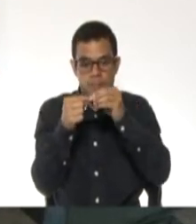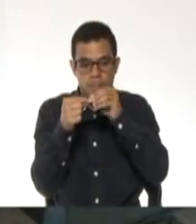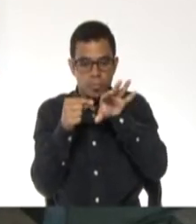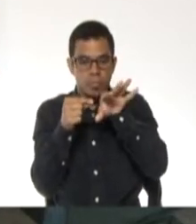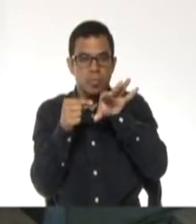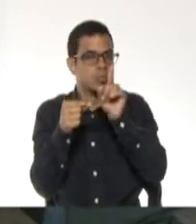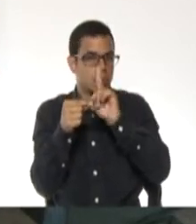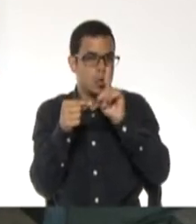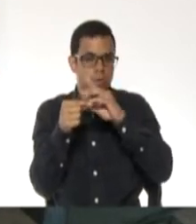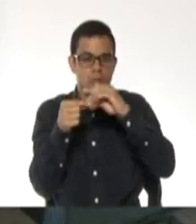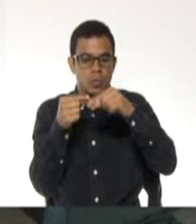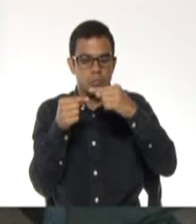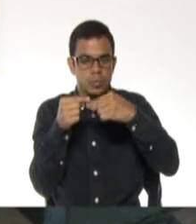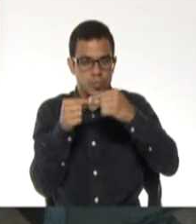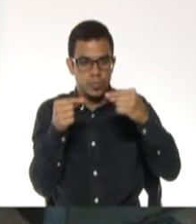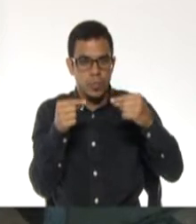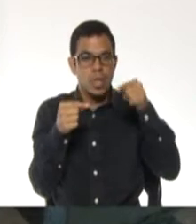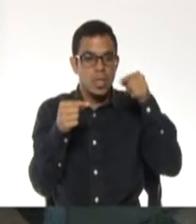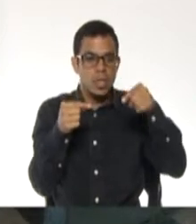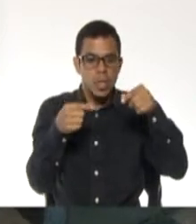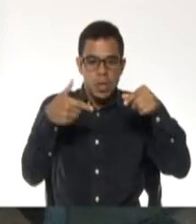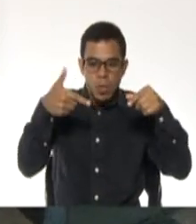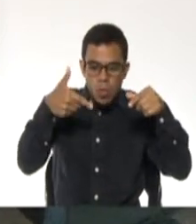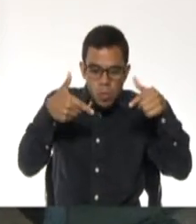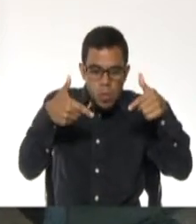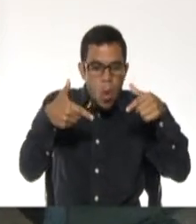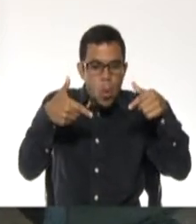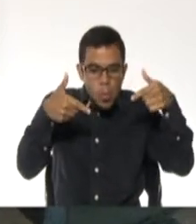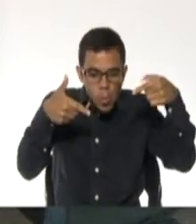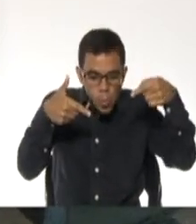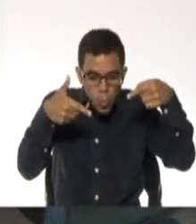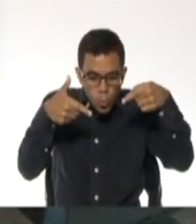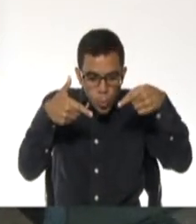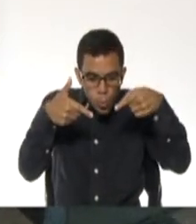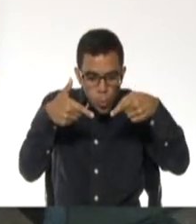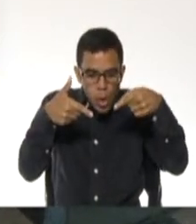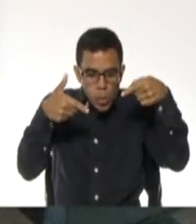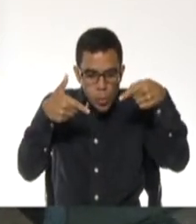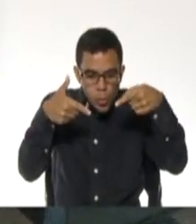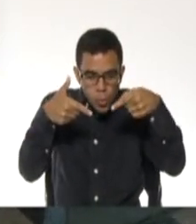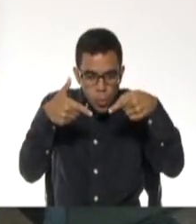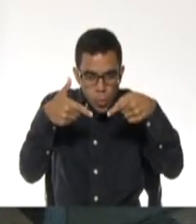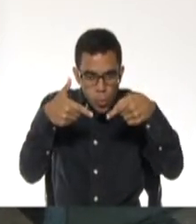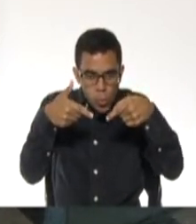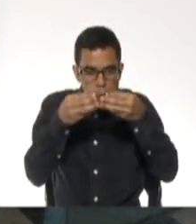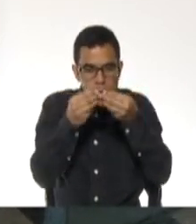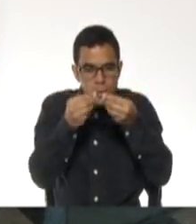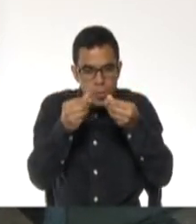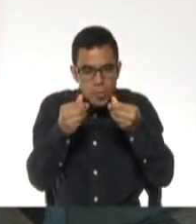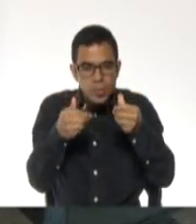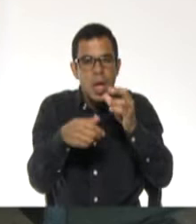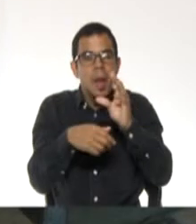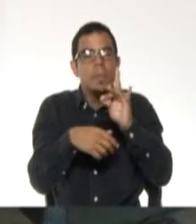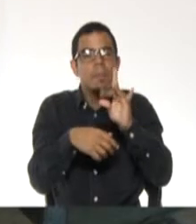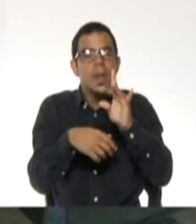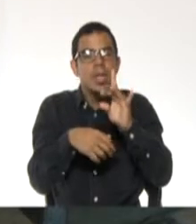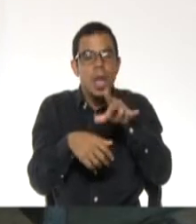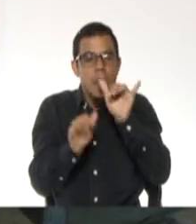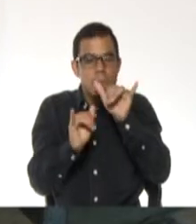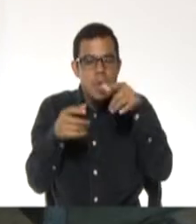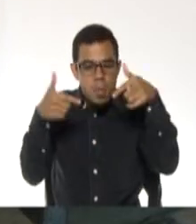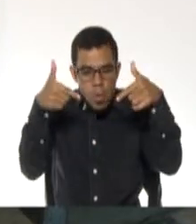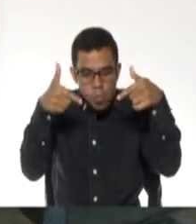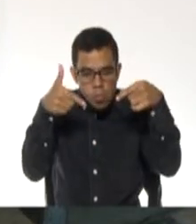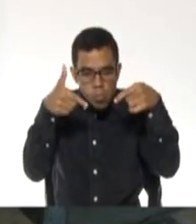insertarlo, hacer la conexión, soldada, etcétera, lo que sea. Okay. Y la otra parte que es muy importante del alicate es que puede sujetar